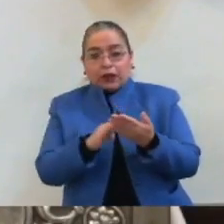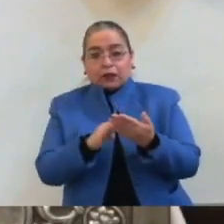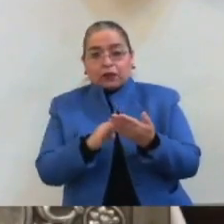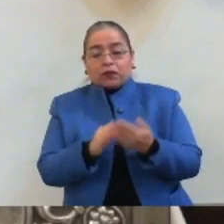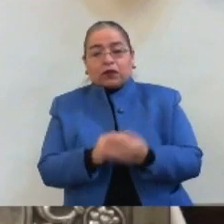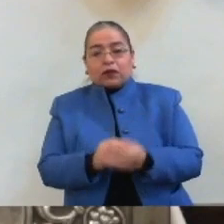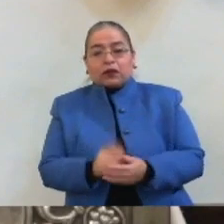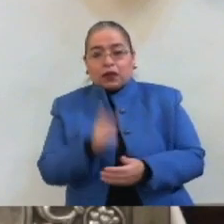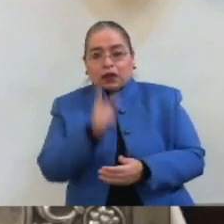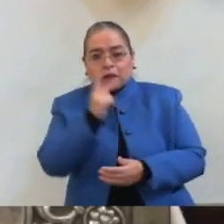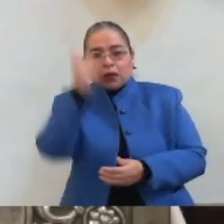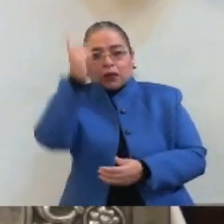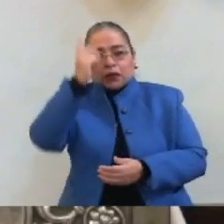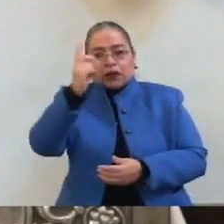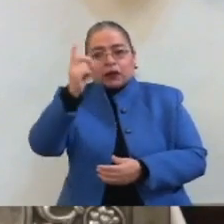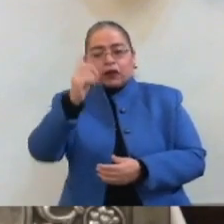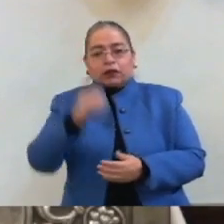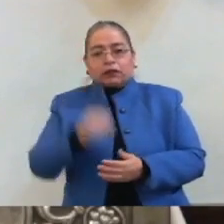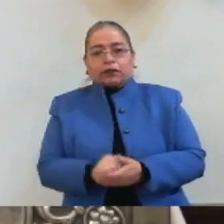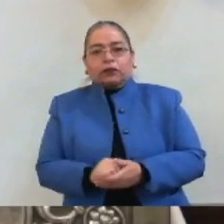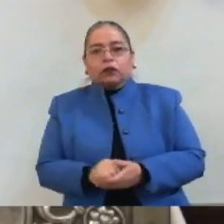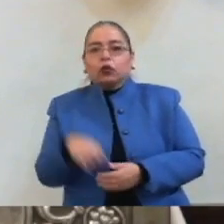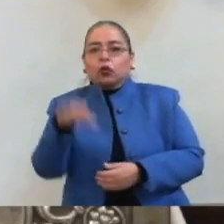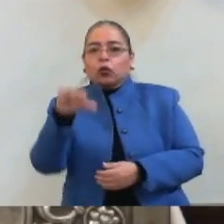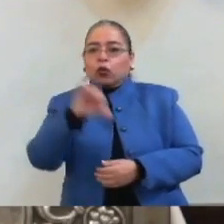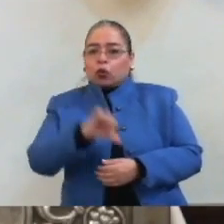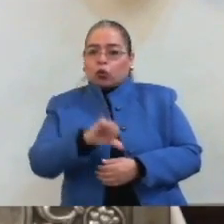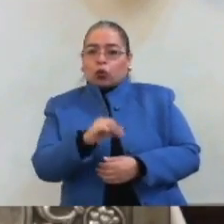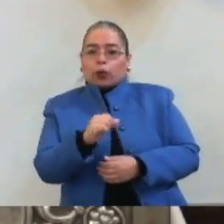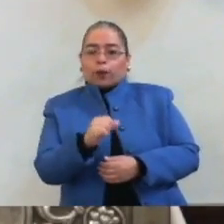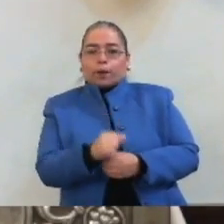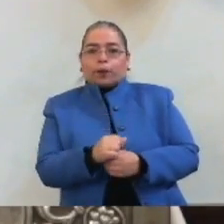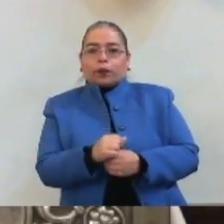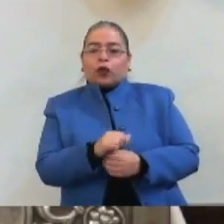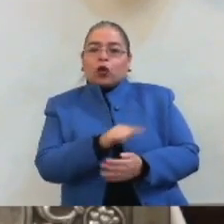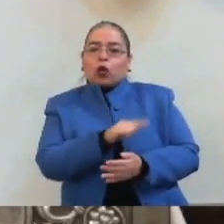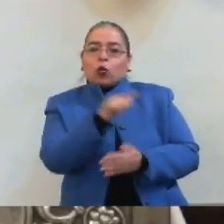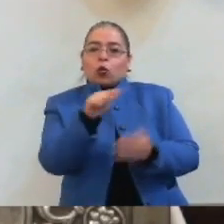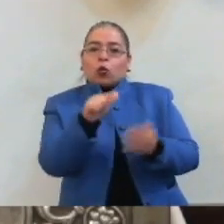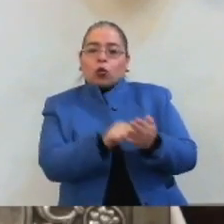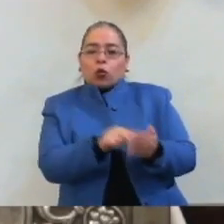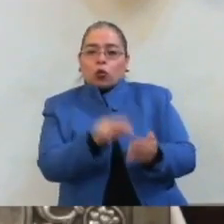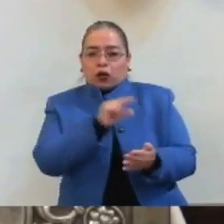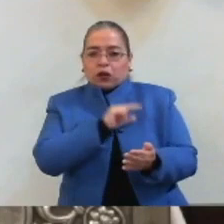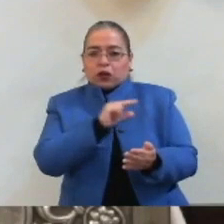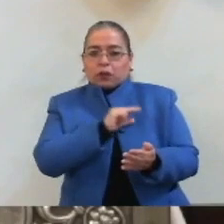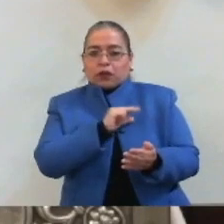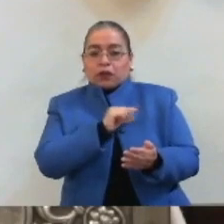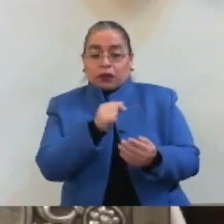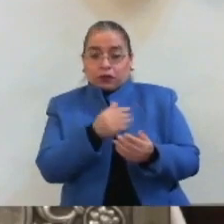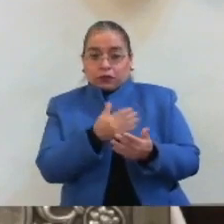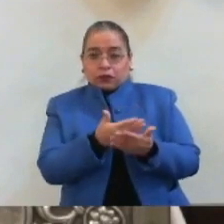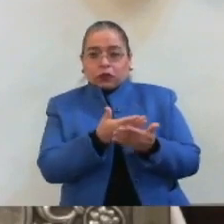poner en un lugar especial la sagrada escritura